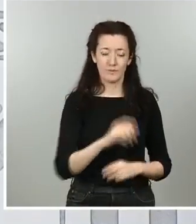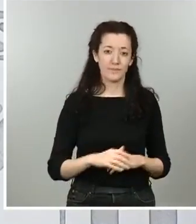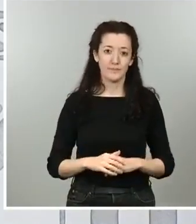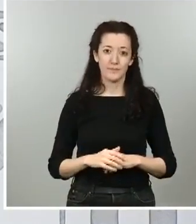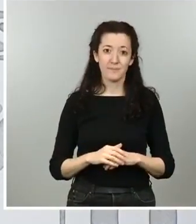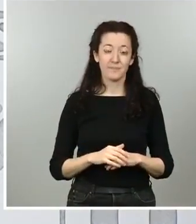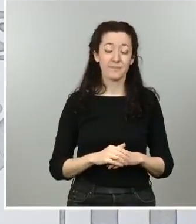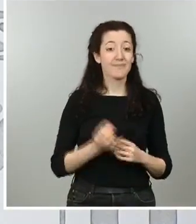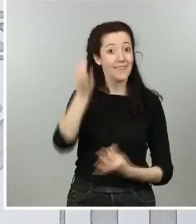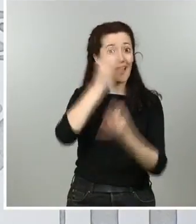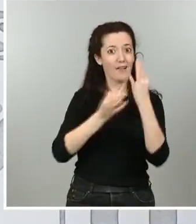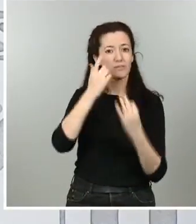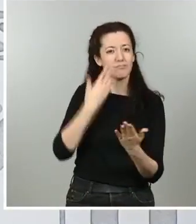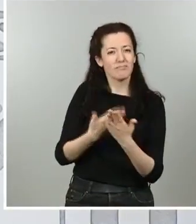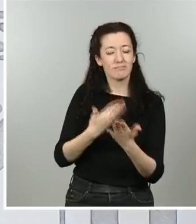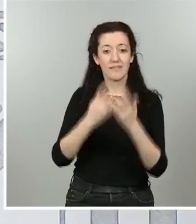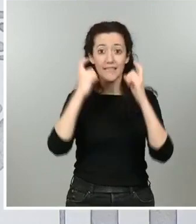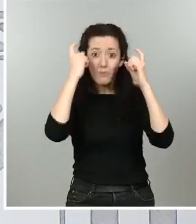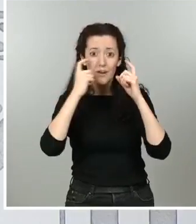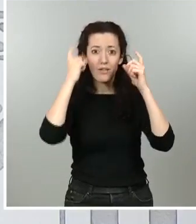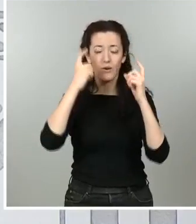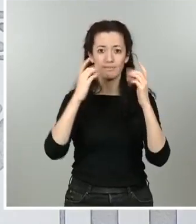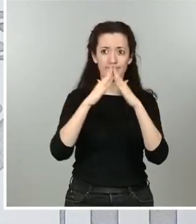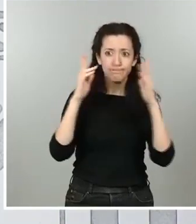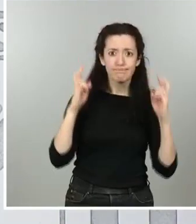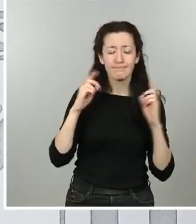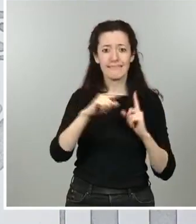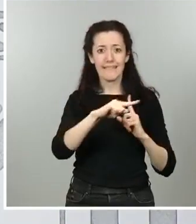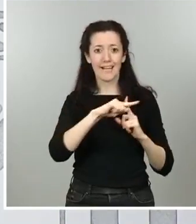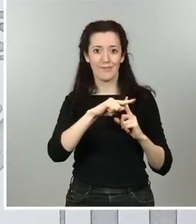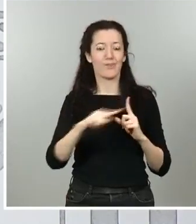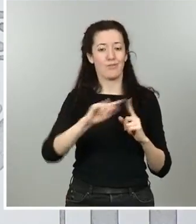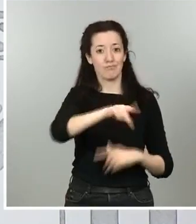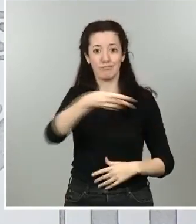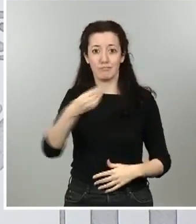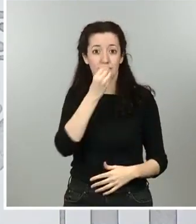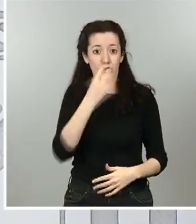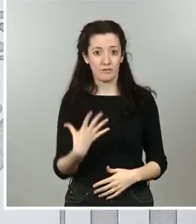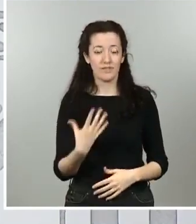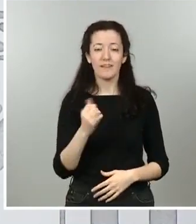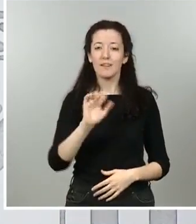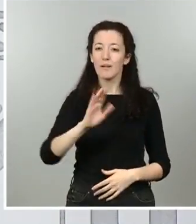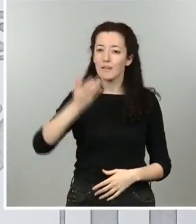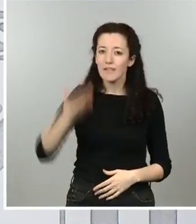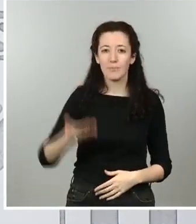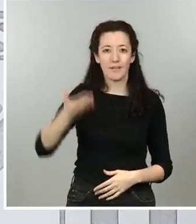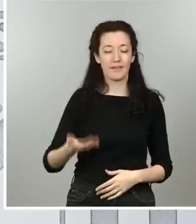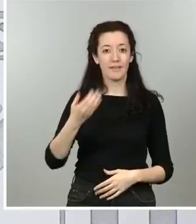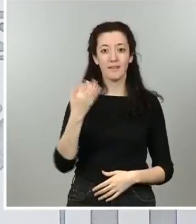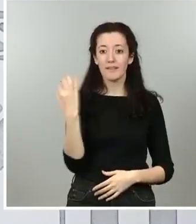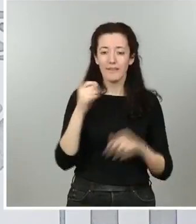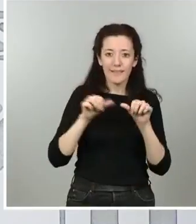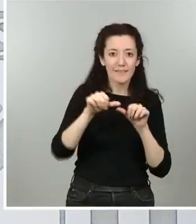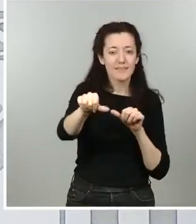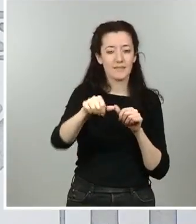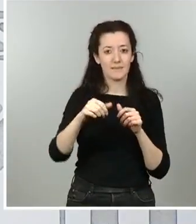esfuerzos y los sacrificios dan resultados, pero es importante, como decía, que tenemos que seguir trabajando, tenemos que